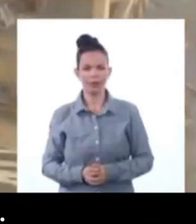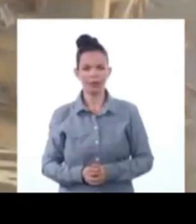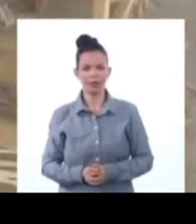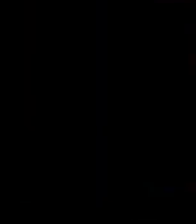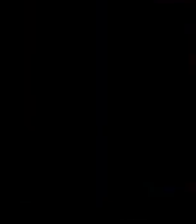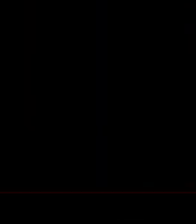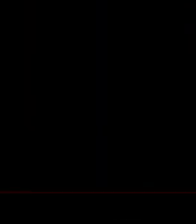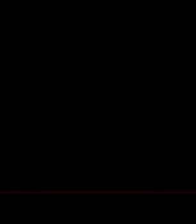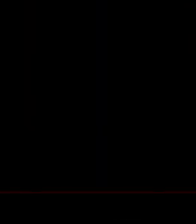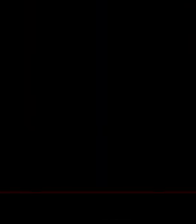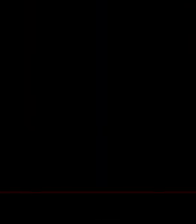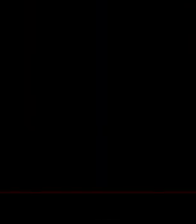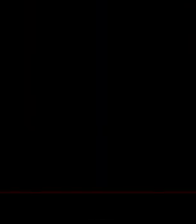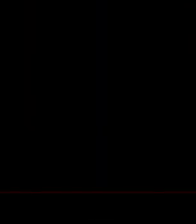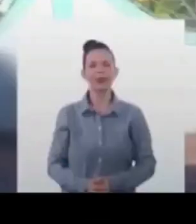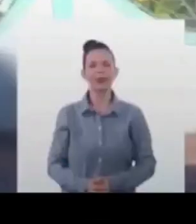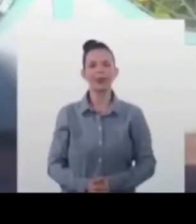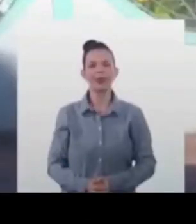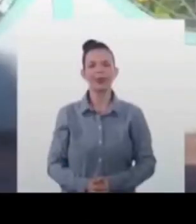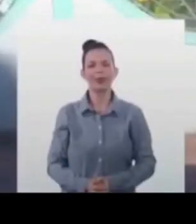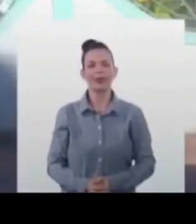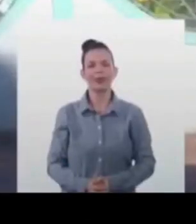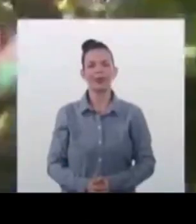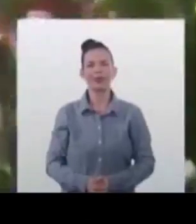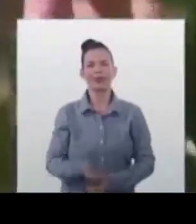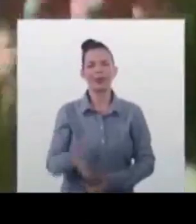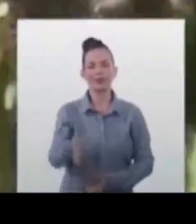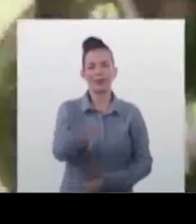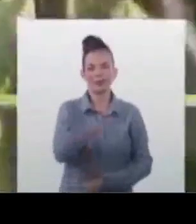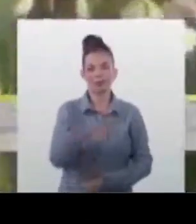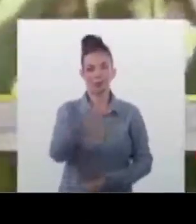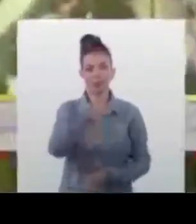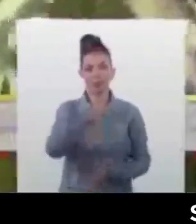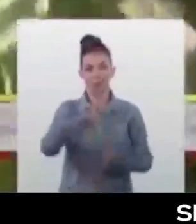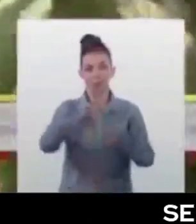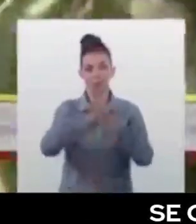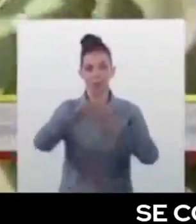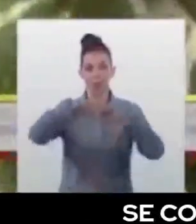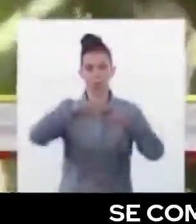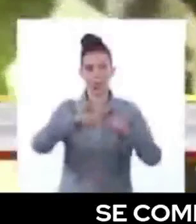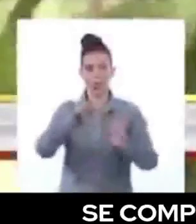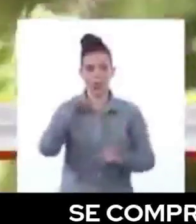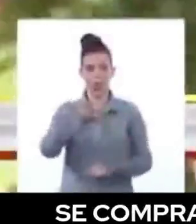comunidad primitiva es relacionada con la naturaleza.